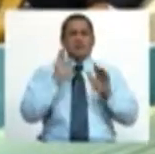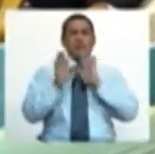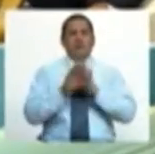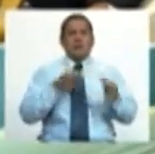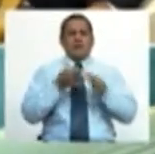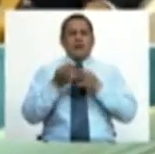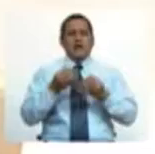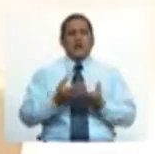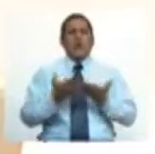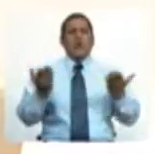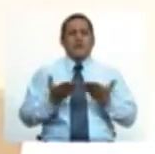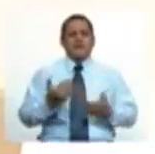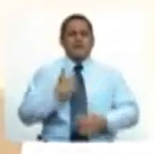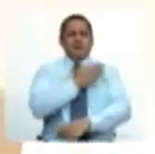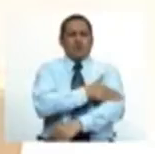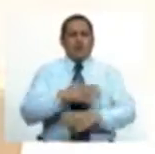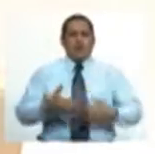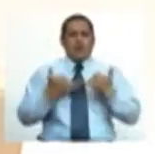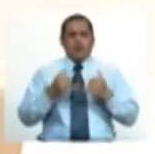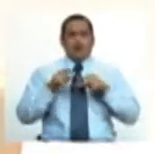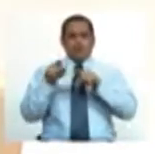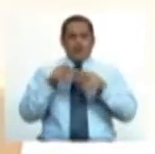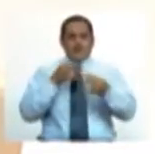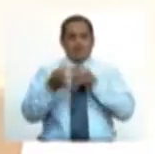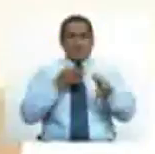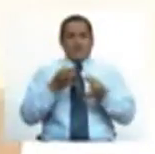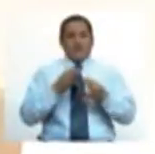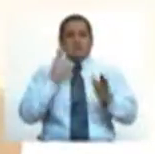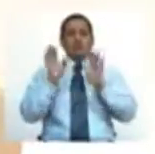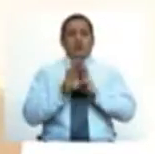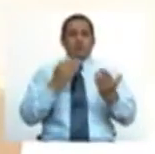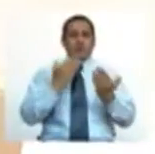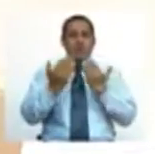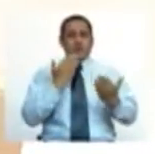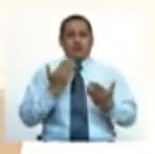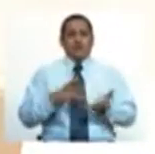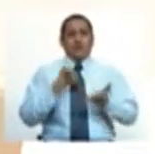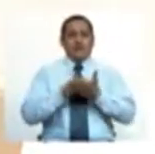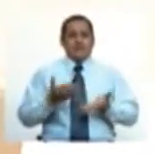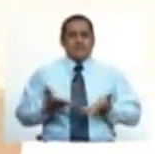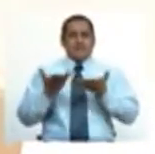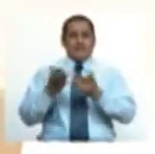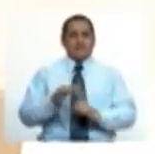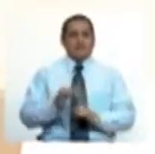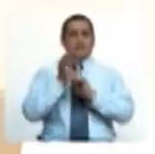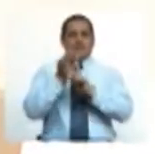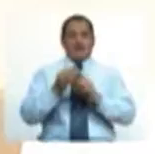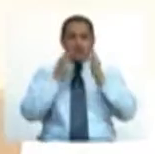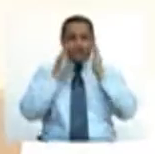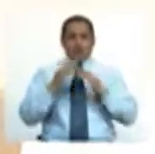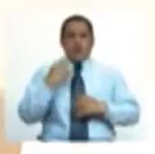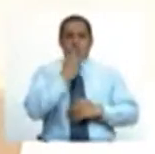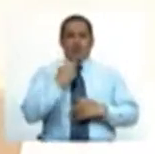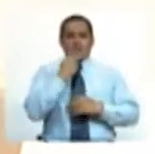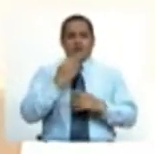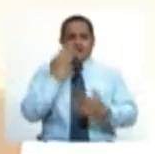son los beneficios que usted advierte de un modelo en el cual se dé prioridad a la